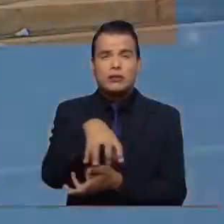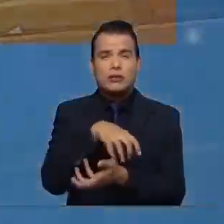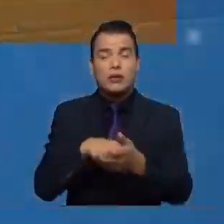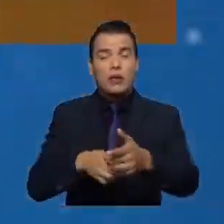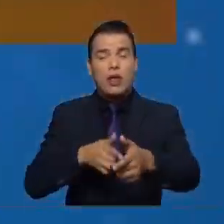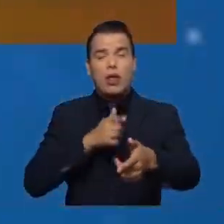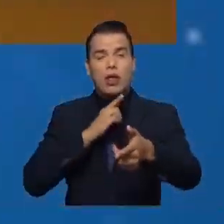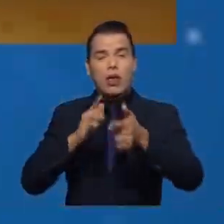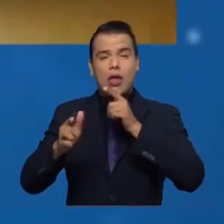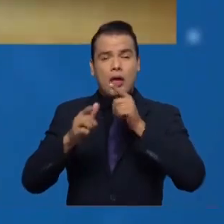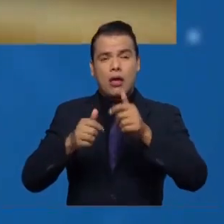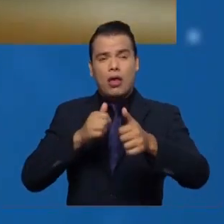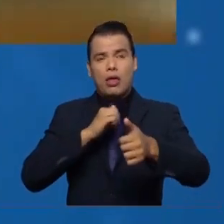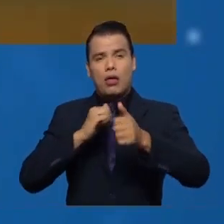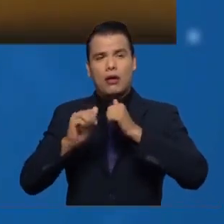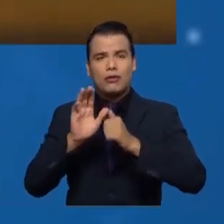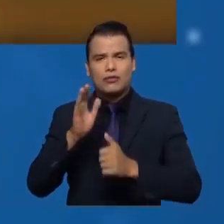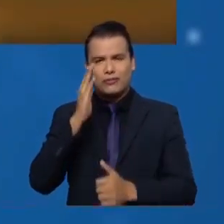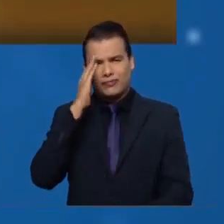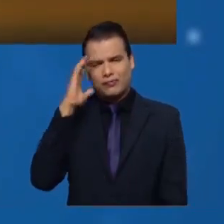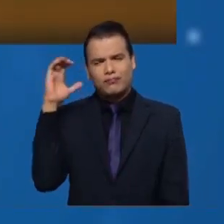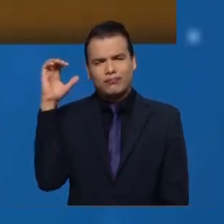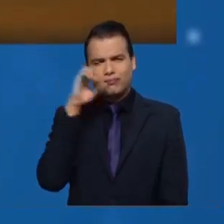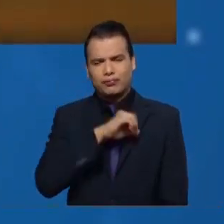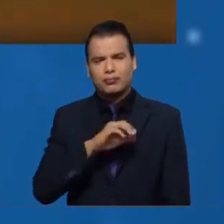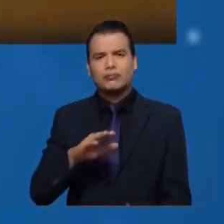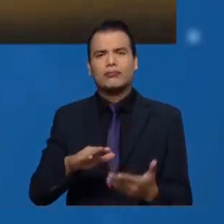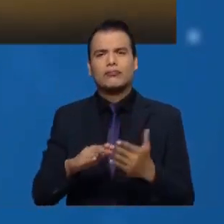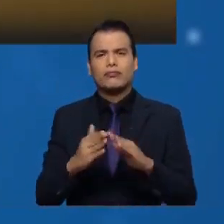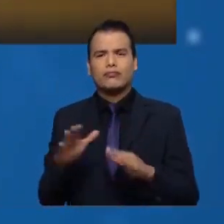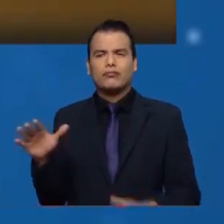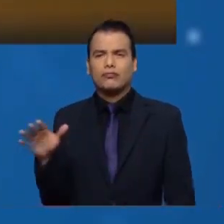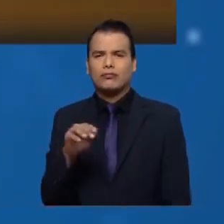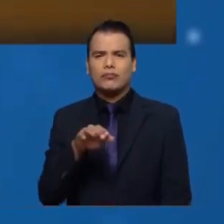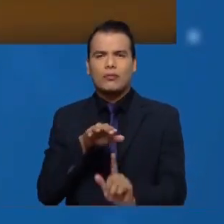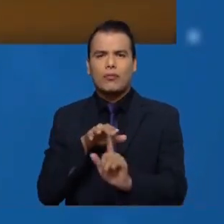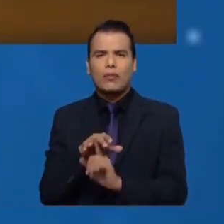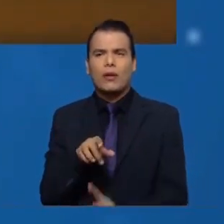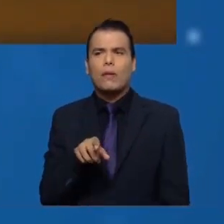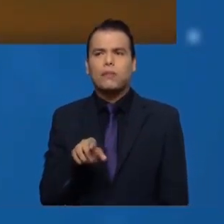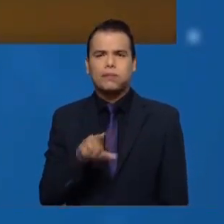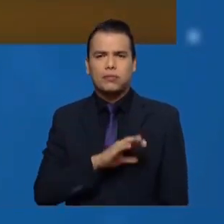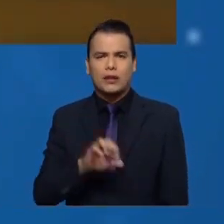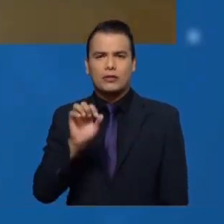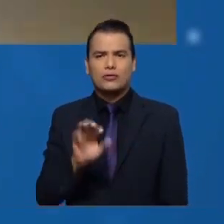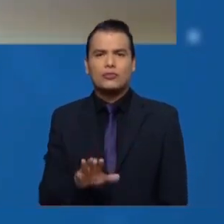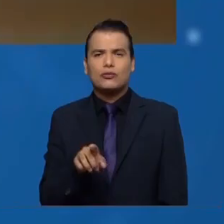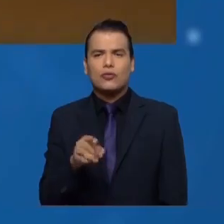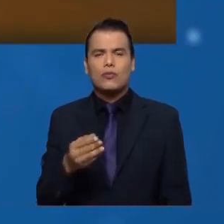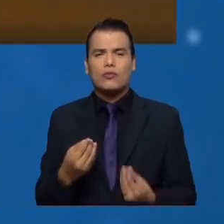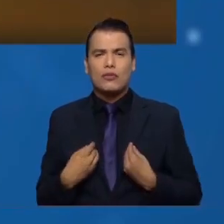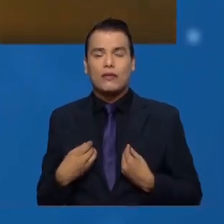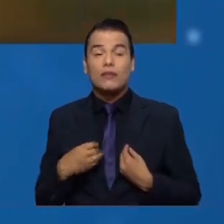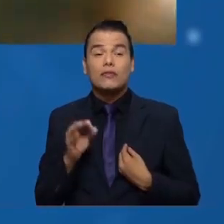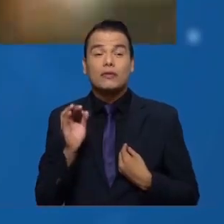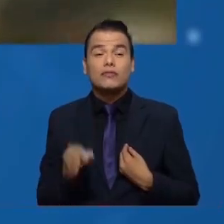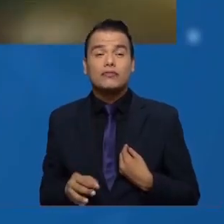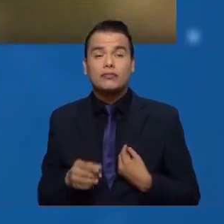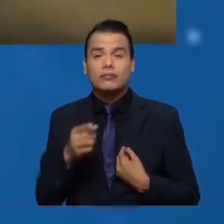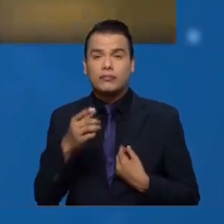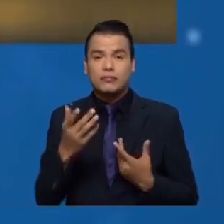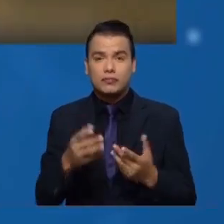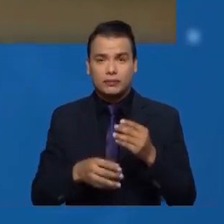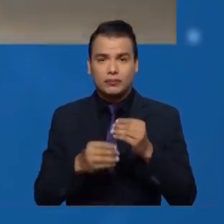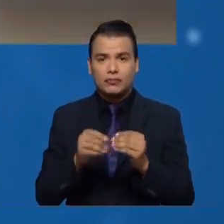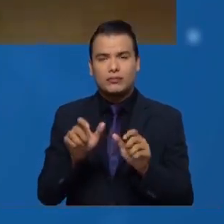en el licor y pues afecta este a toda esta zona del sur de la ciudad al respecto nos